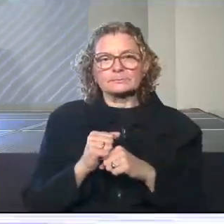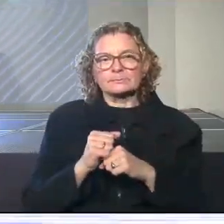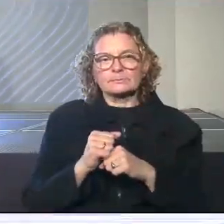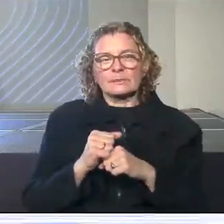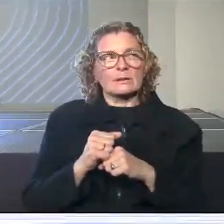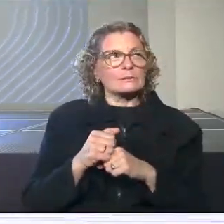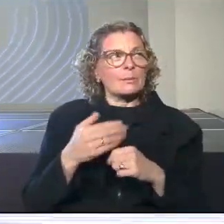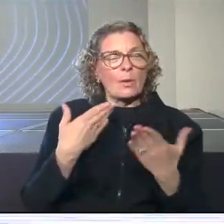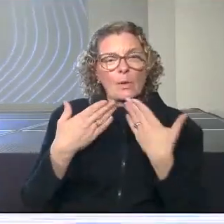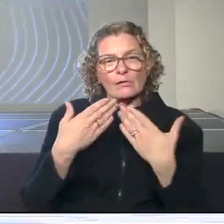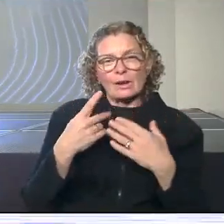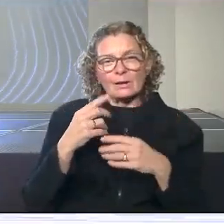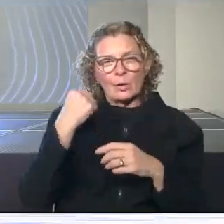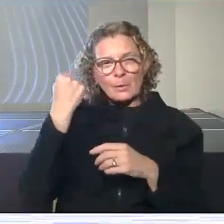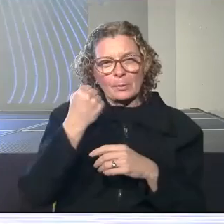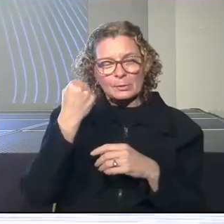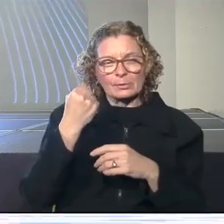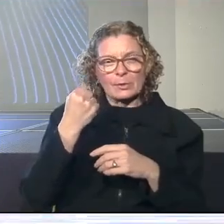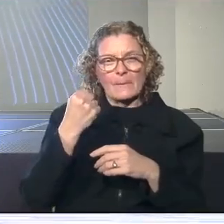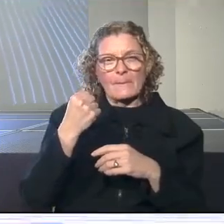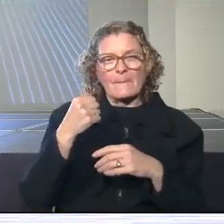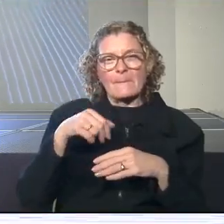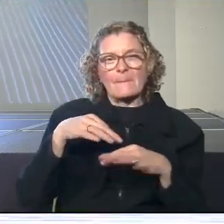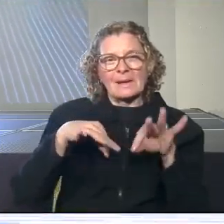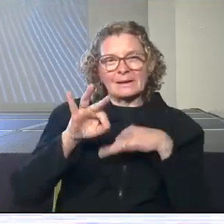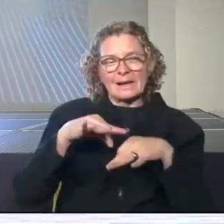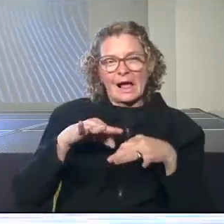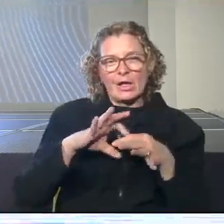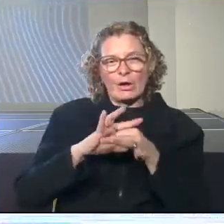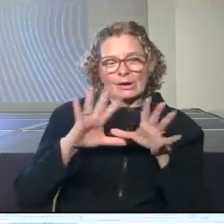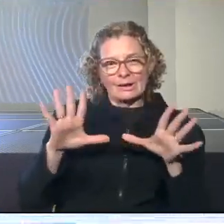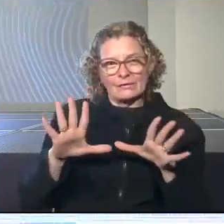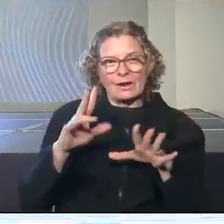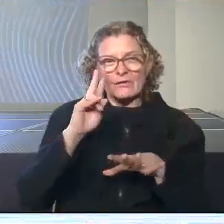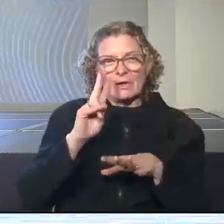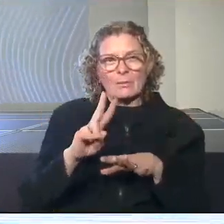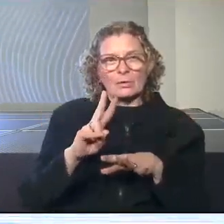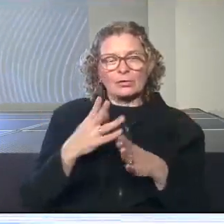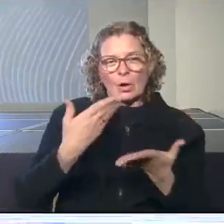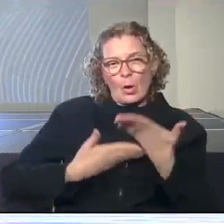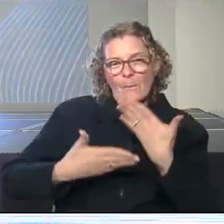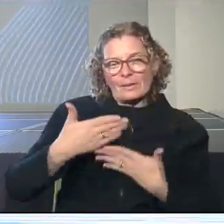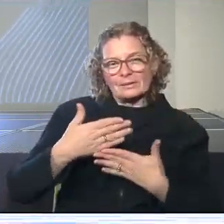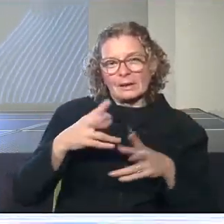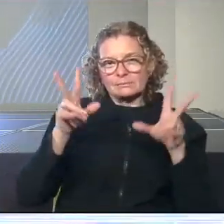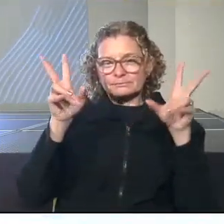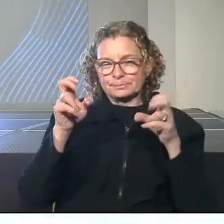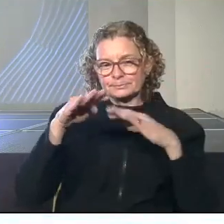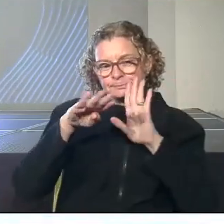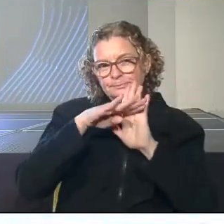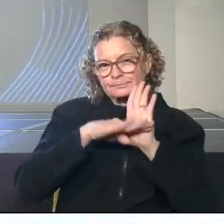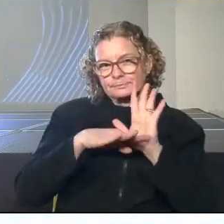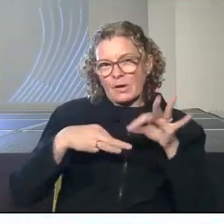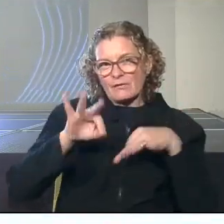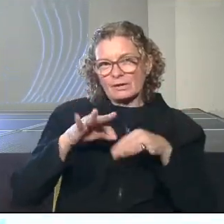Pasamos entonces a hacer foco en lo que es Mercado Libre como Marketplace y vamos a compartirles algunos tips para poder vender de